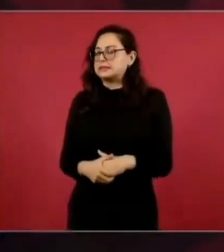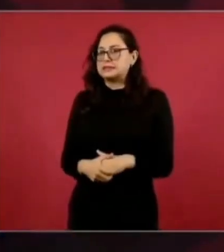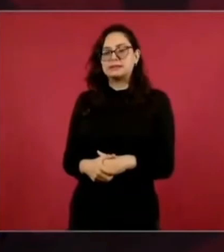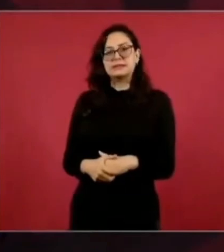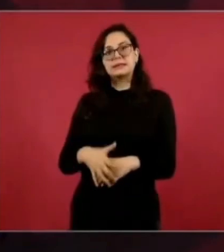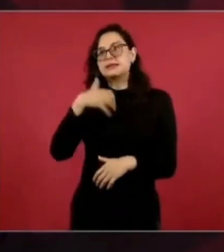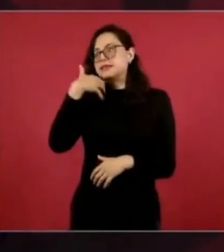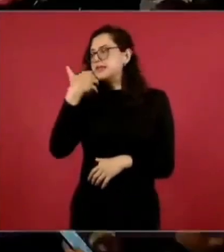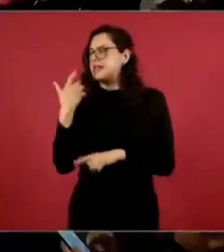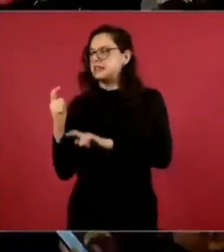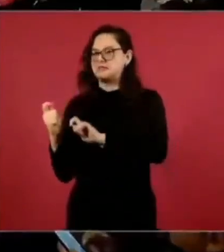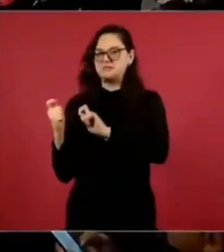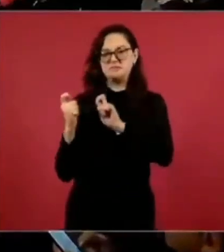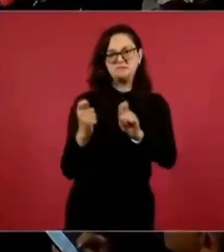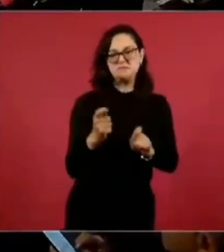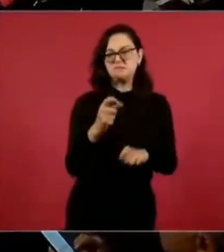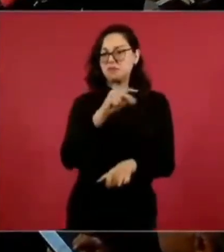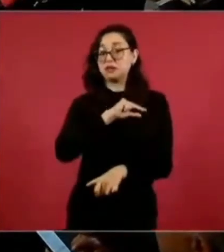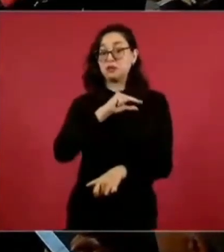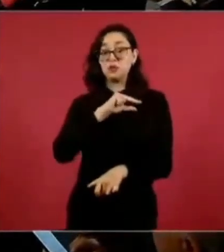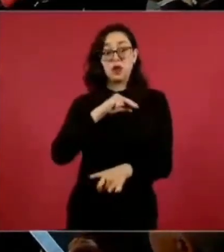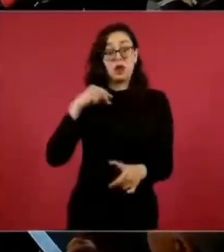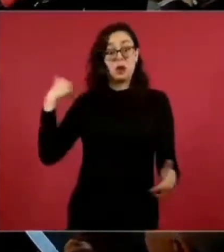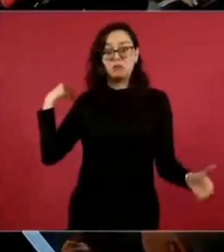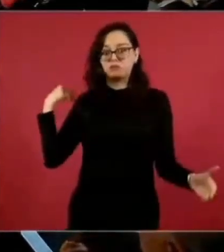Ahí en la